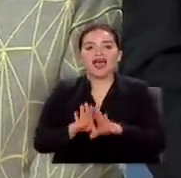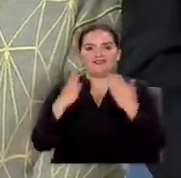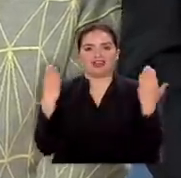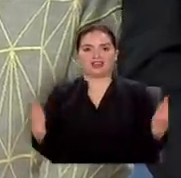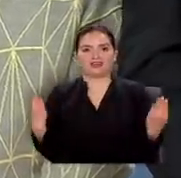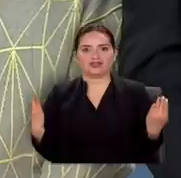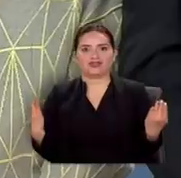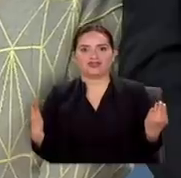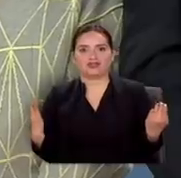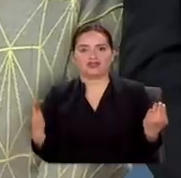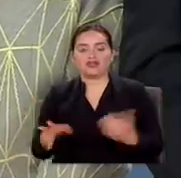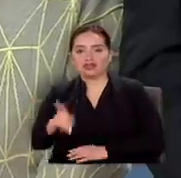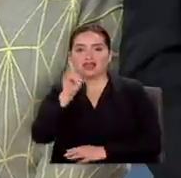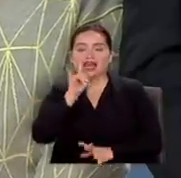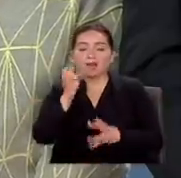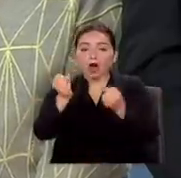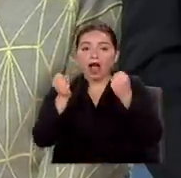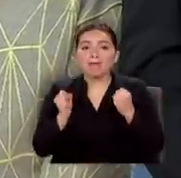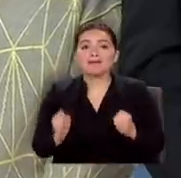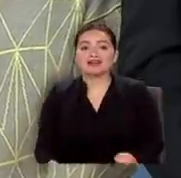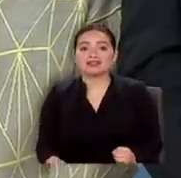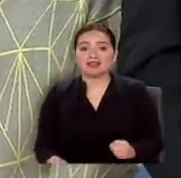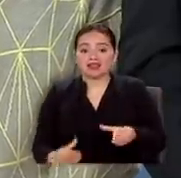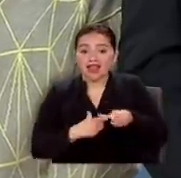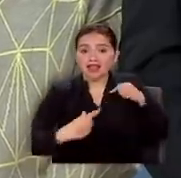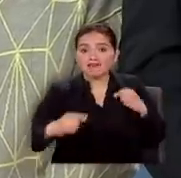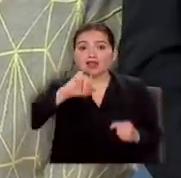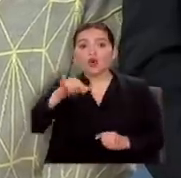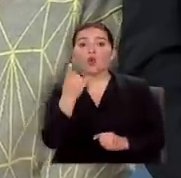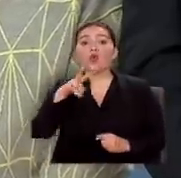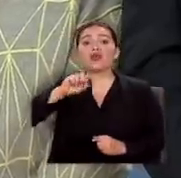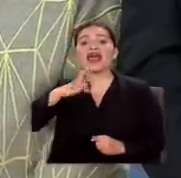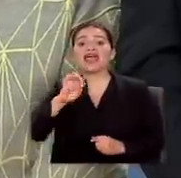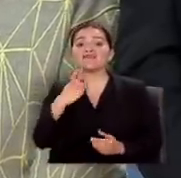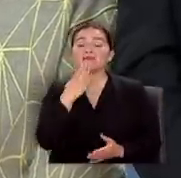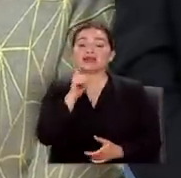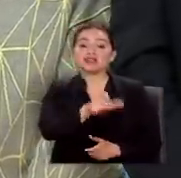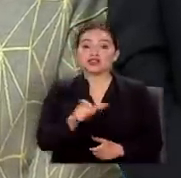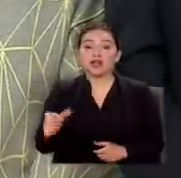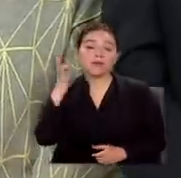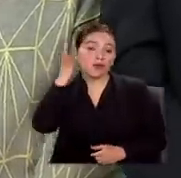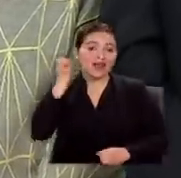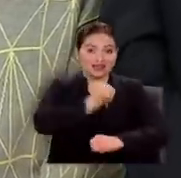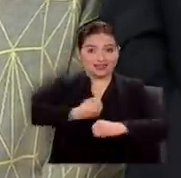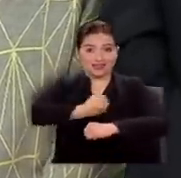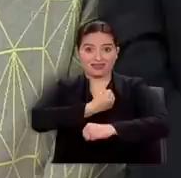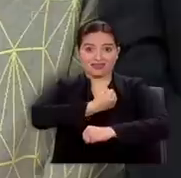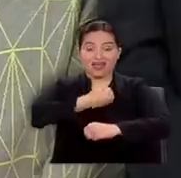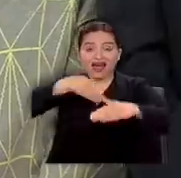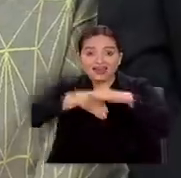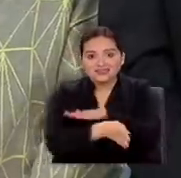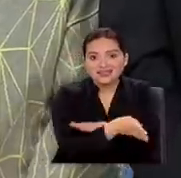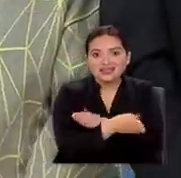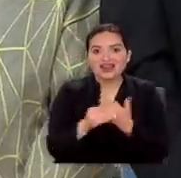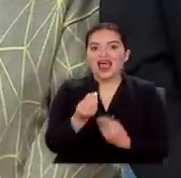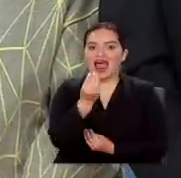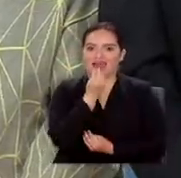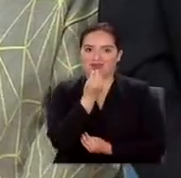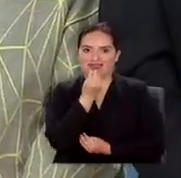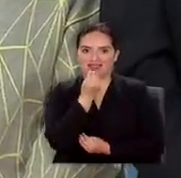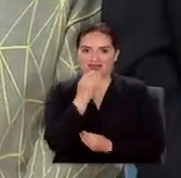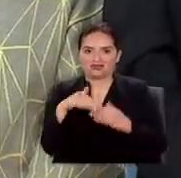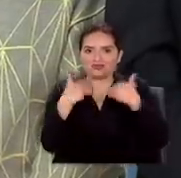abiertos porque tenemos la capacidad a través de la junaeb y de las manipuladoras de alimentos de poder acceder con alimentación